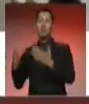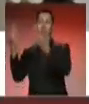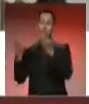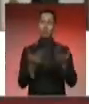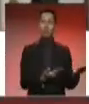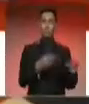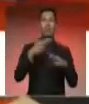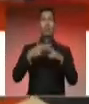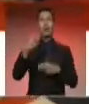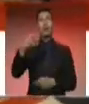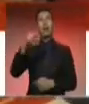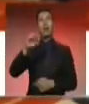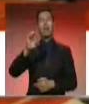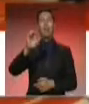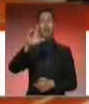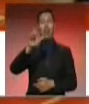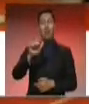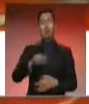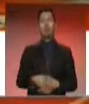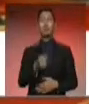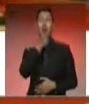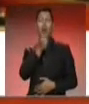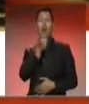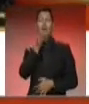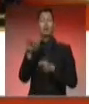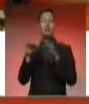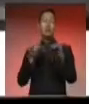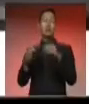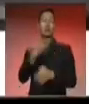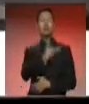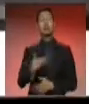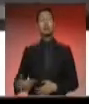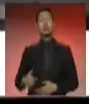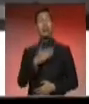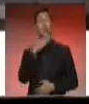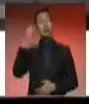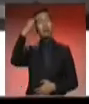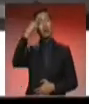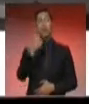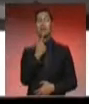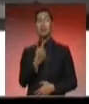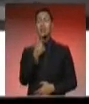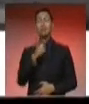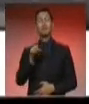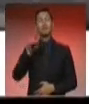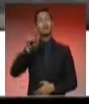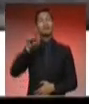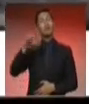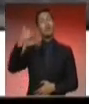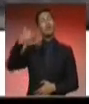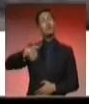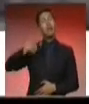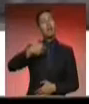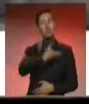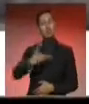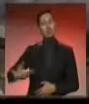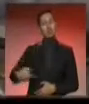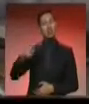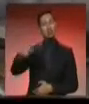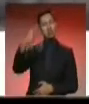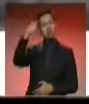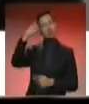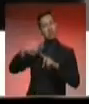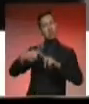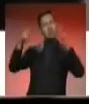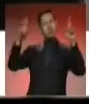Michetti. En declaraciones a la prensa, el mandatario ecuatoriano planteó allí diferencias con la visión del presidente Macri sobre la situación en